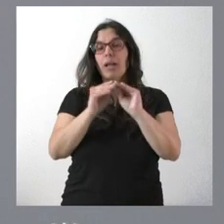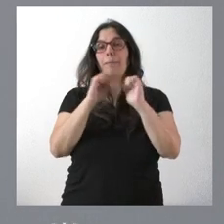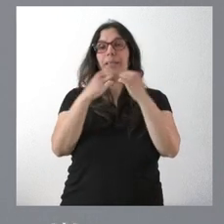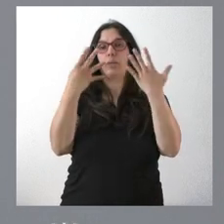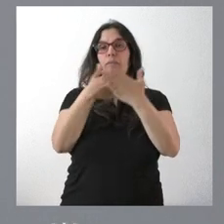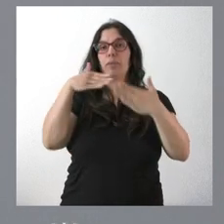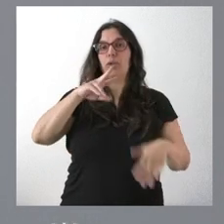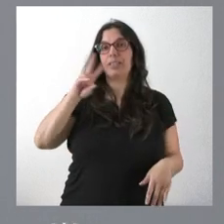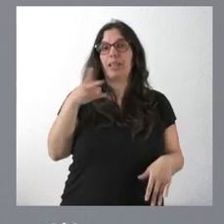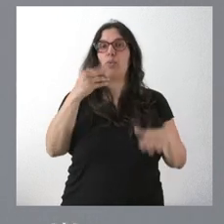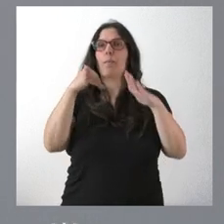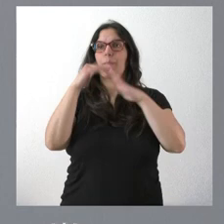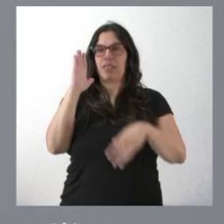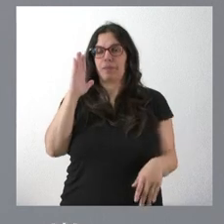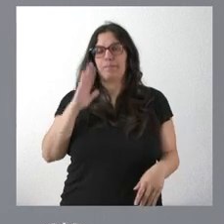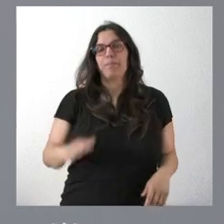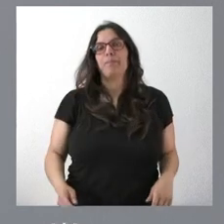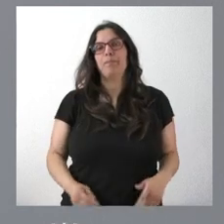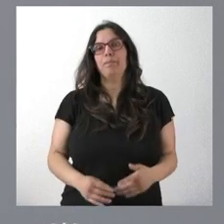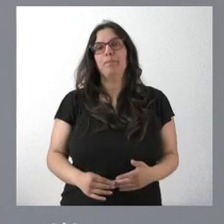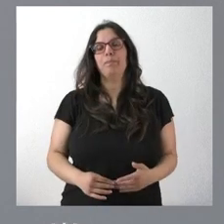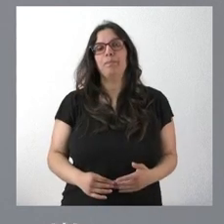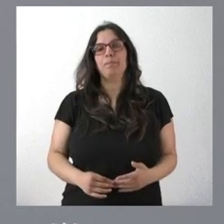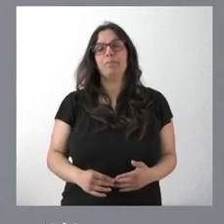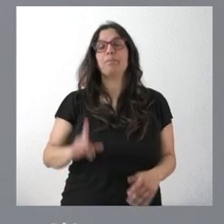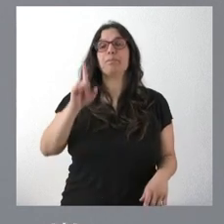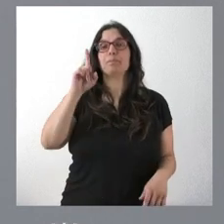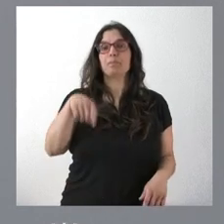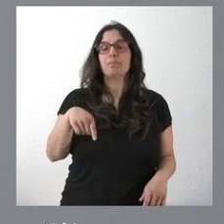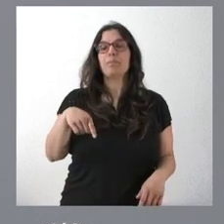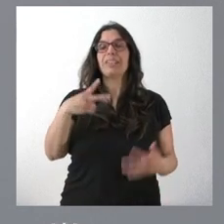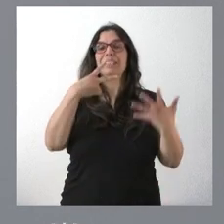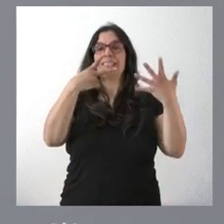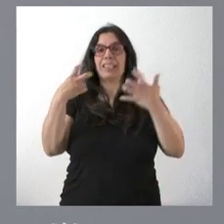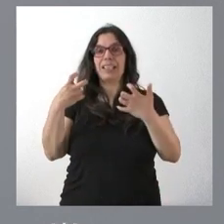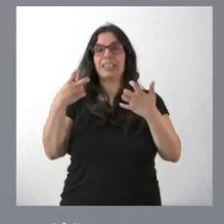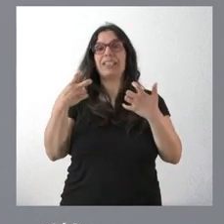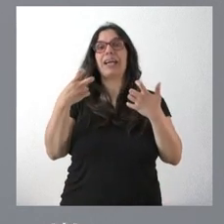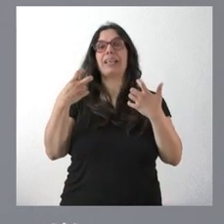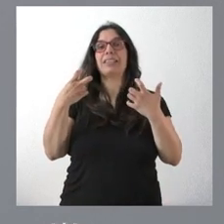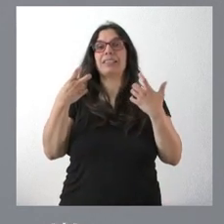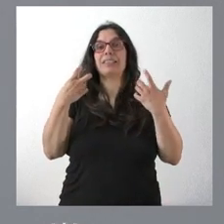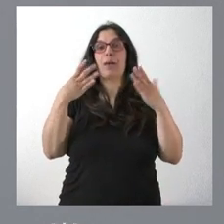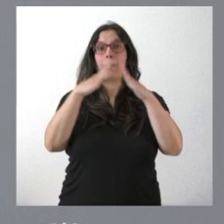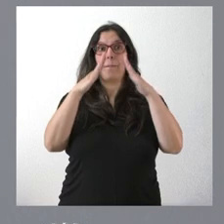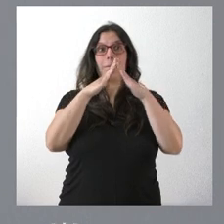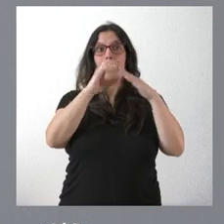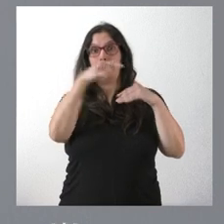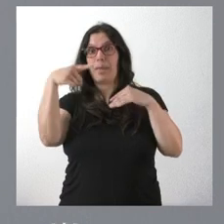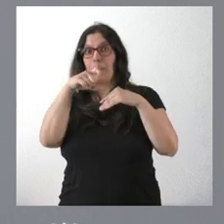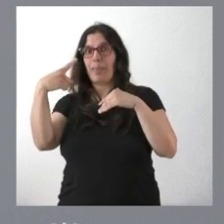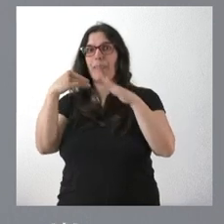29 millones de euros y que supera también las 700 viviendas que se rehabilitan